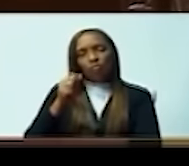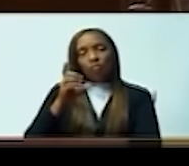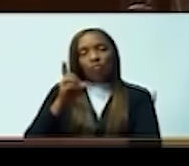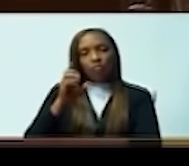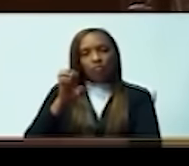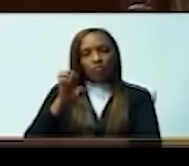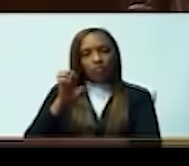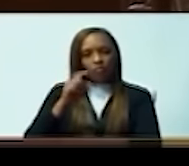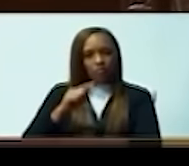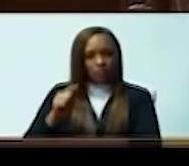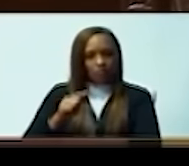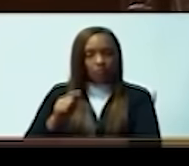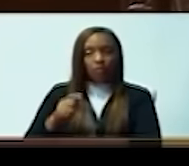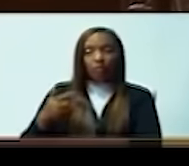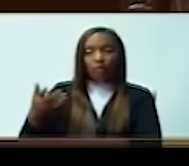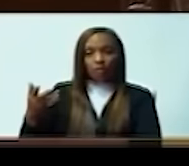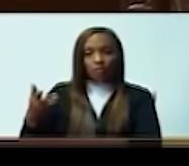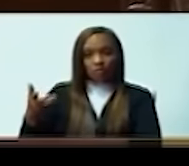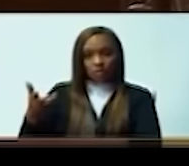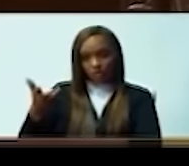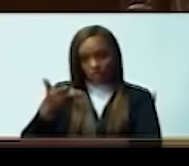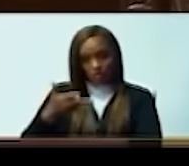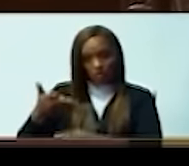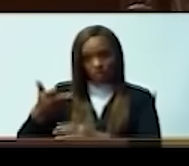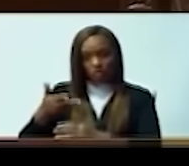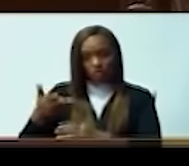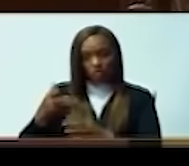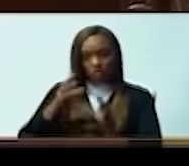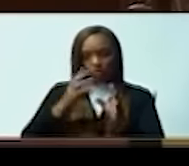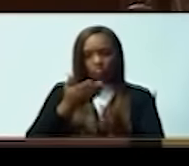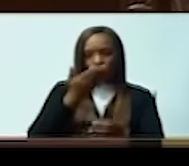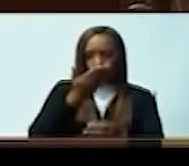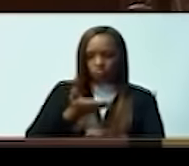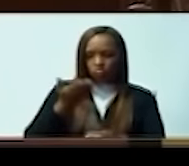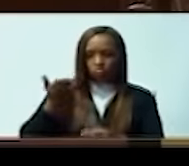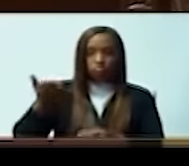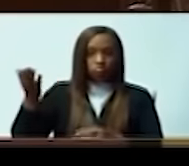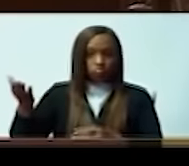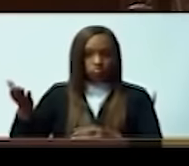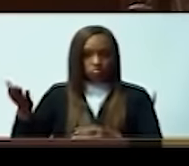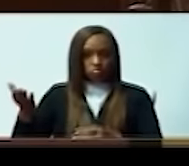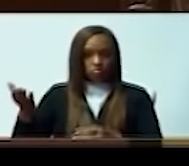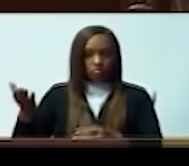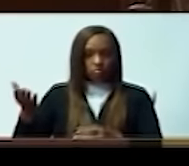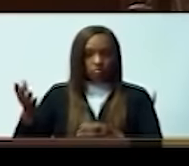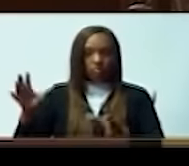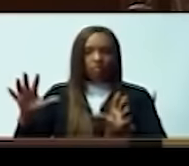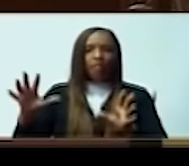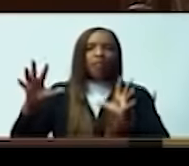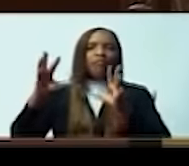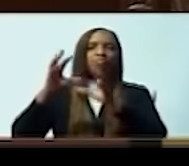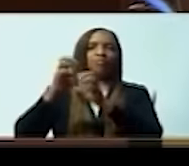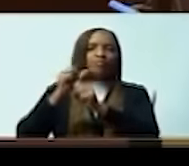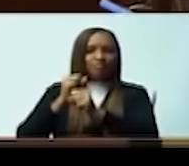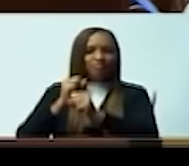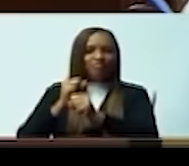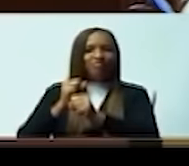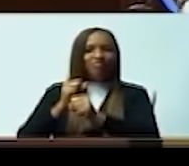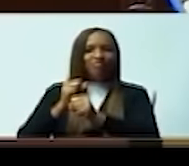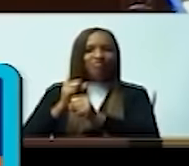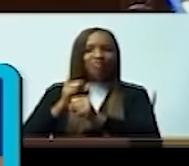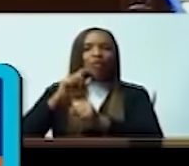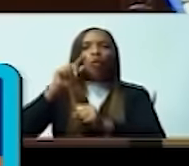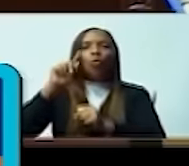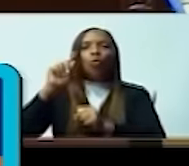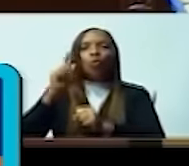fusionaran en un solo proyecto. La comisión ha rendido un informe haciendo